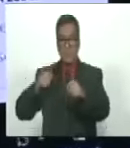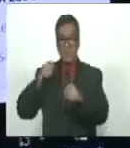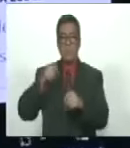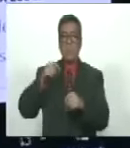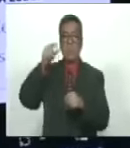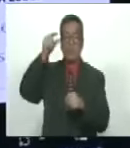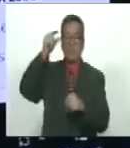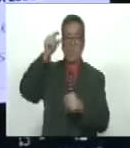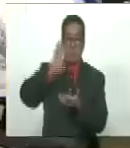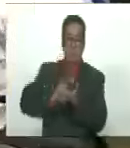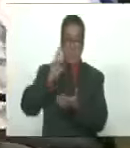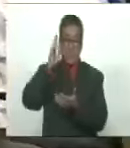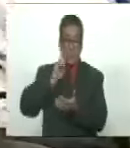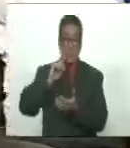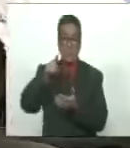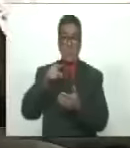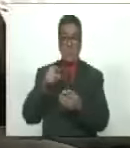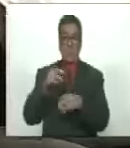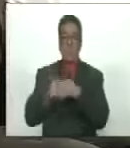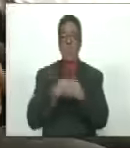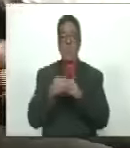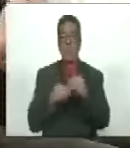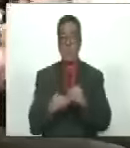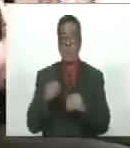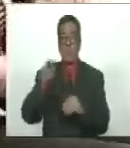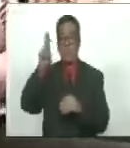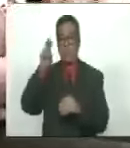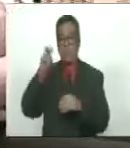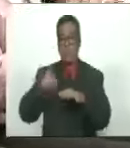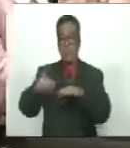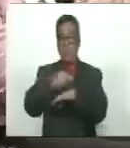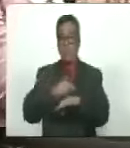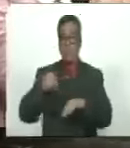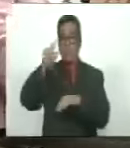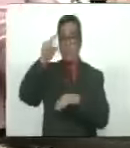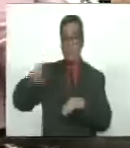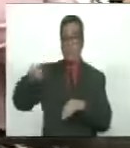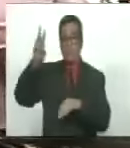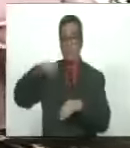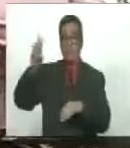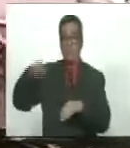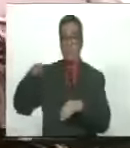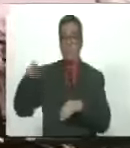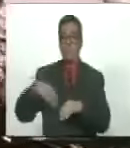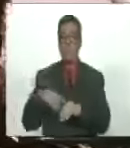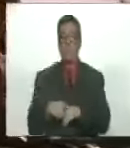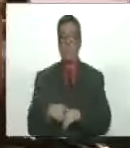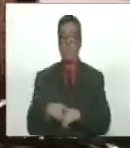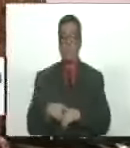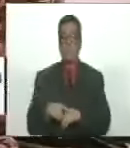Bolívar. Son los límites o linderos del nuevo estado de la Guayana Esequiba.